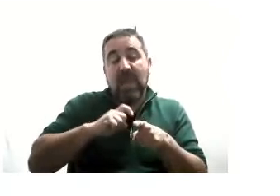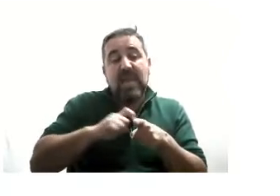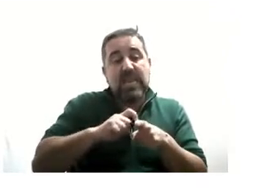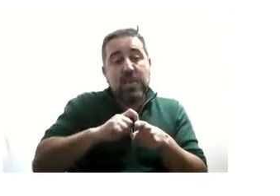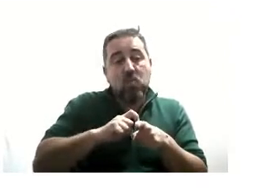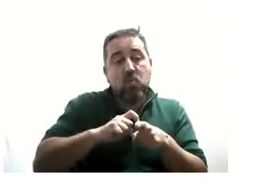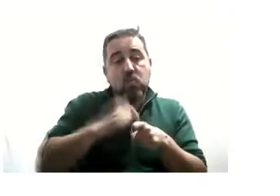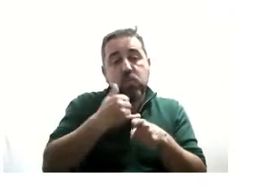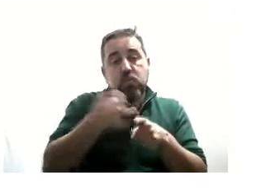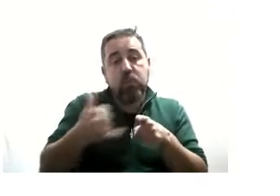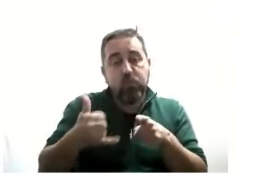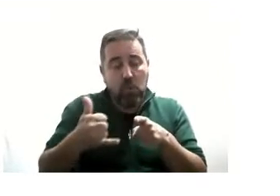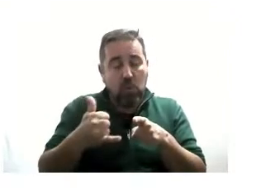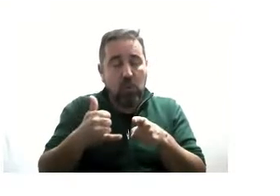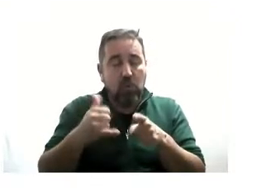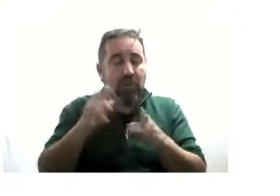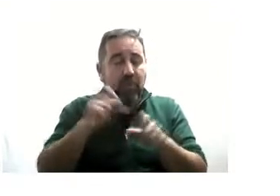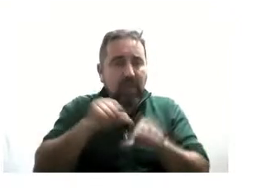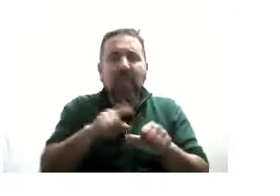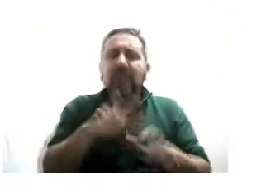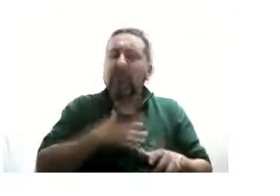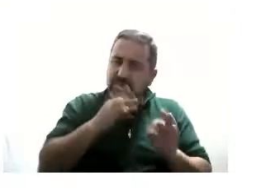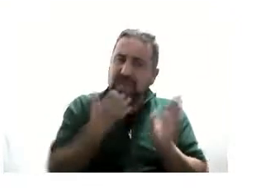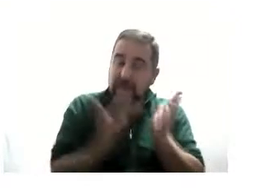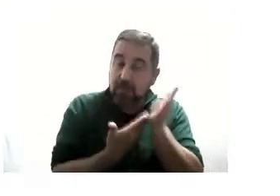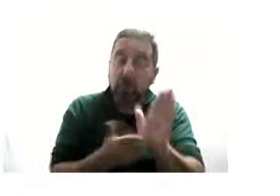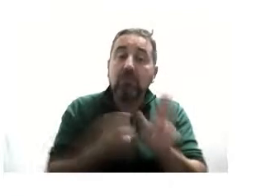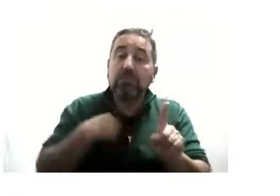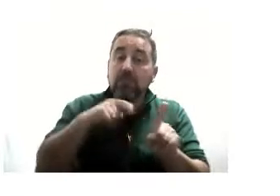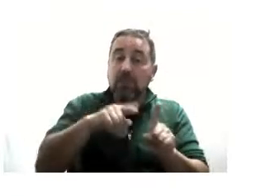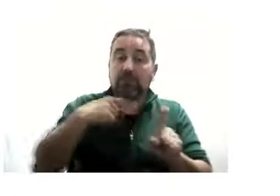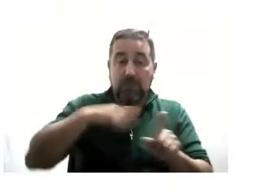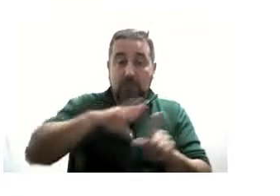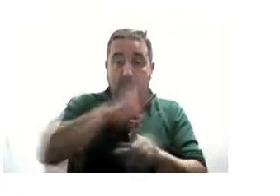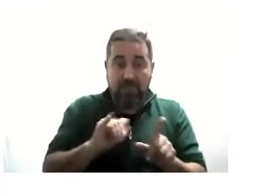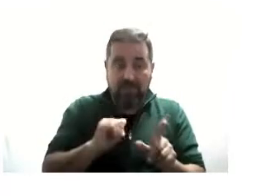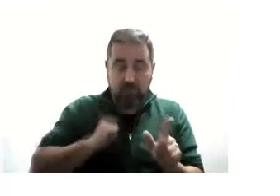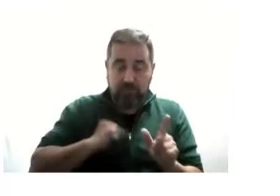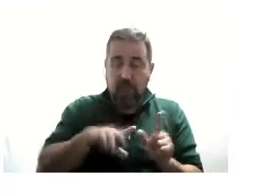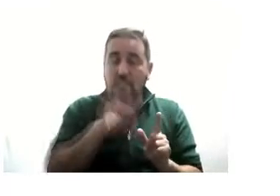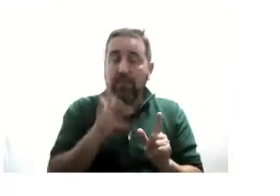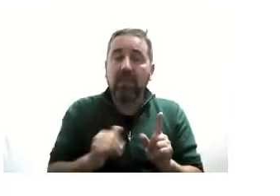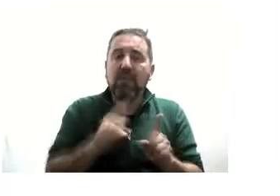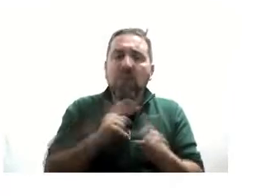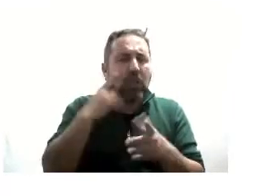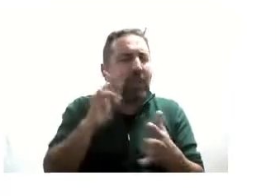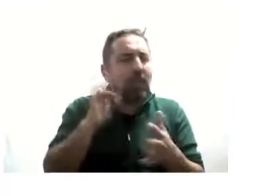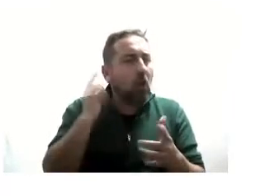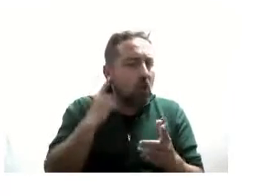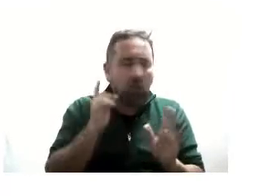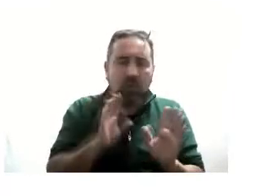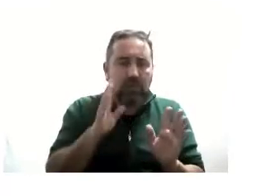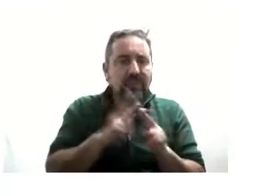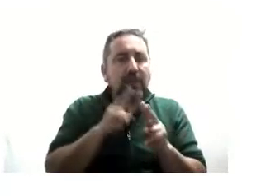un caso de La Paz, un abordaje retosimoideo derecho en el que lo que vamos a ver no tiene nada que ver con el oído. Lo que vamos a ver son los